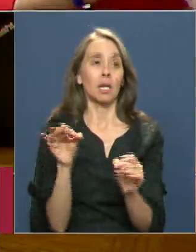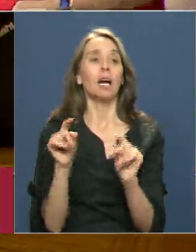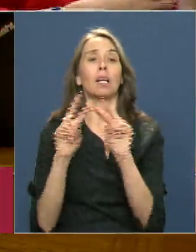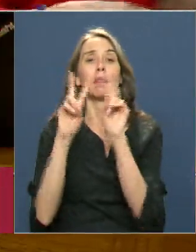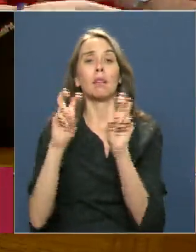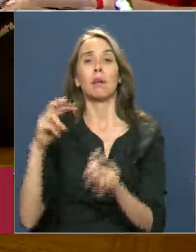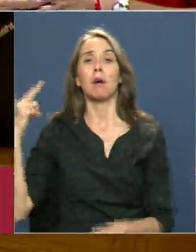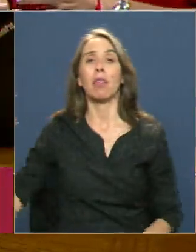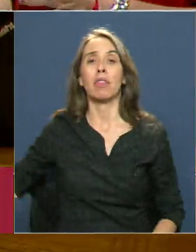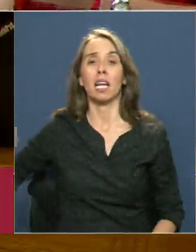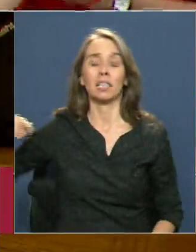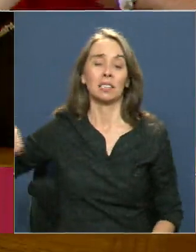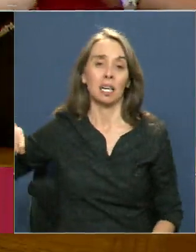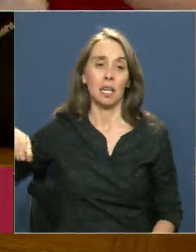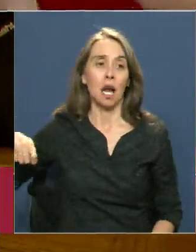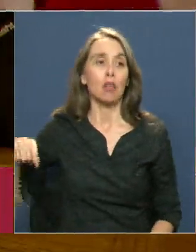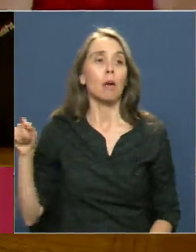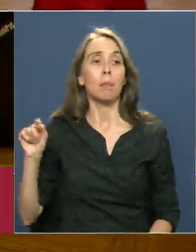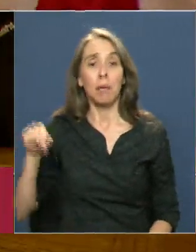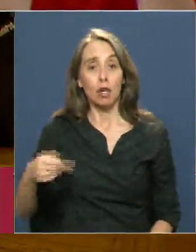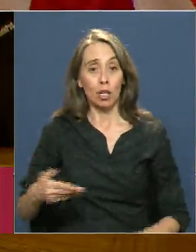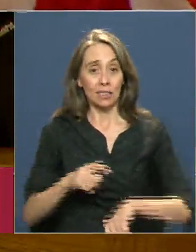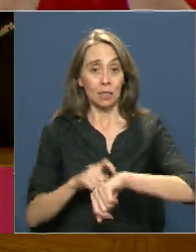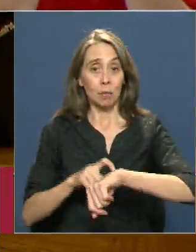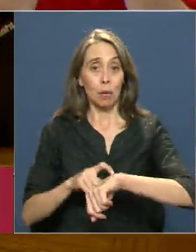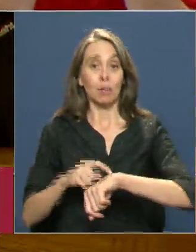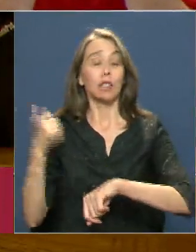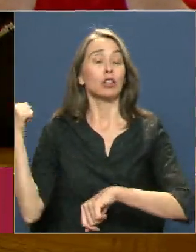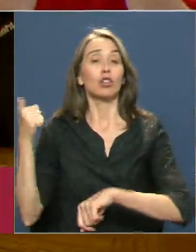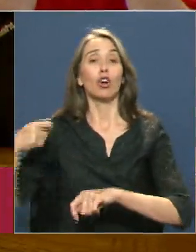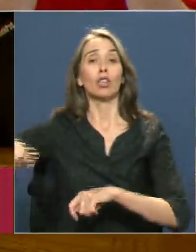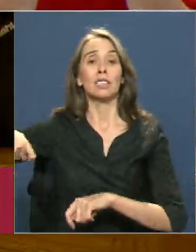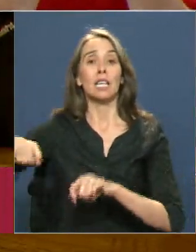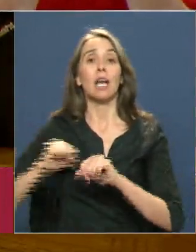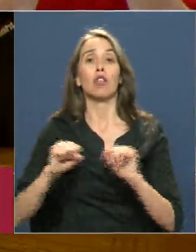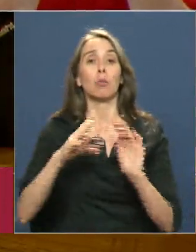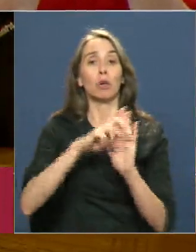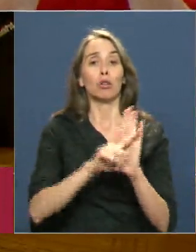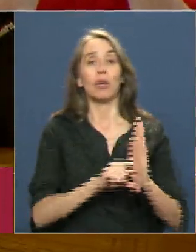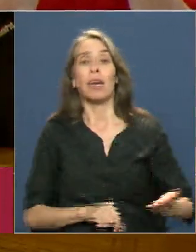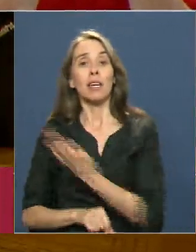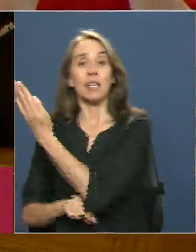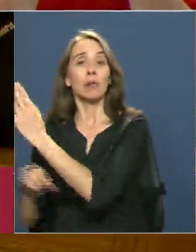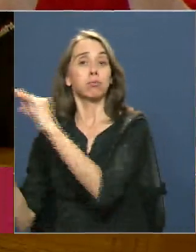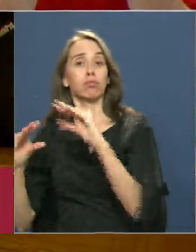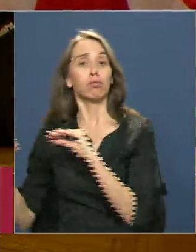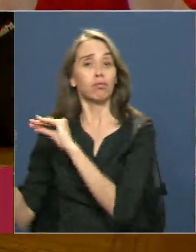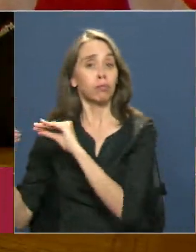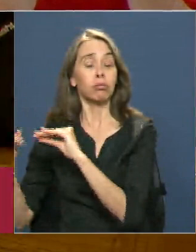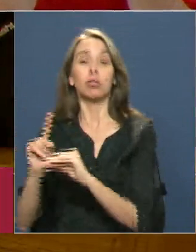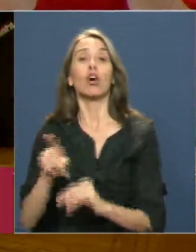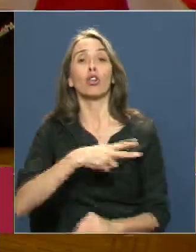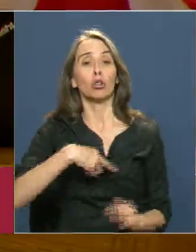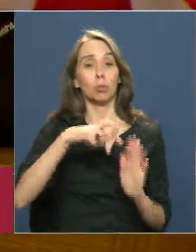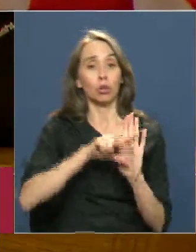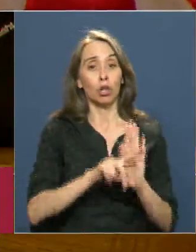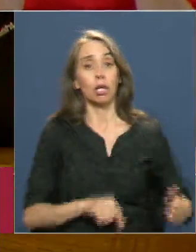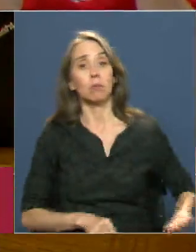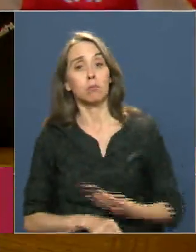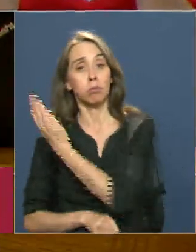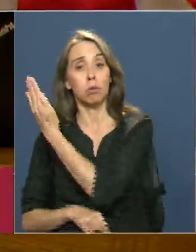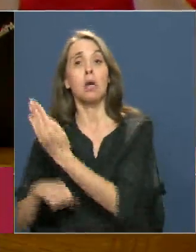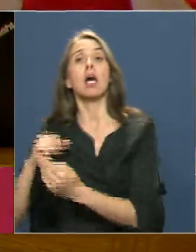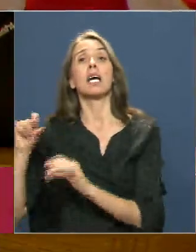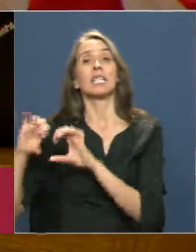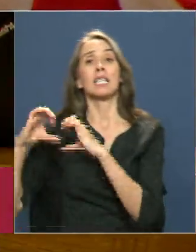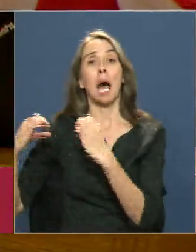del Senado, pero no están en este momento en condiciones de recibir nuestro proyecto. Nosotros los vamos a despachar para que los tomen mañana a